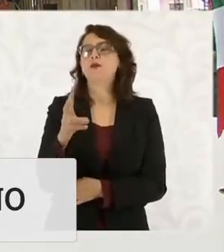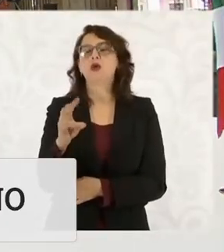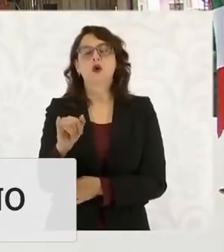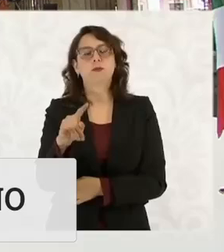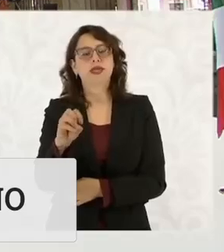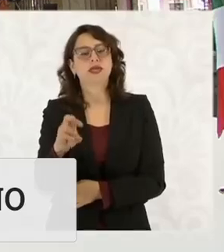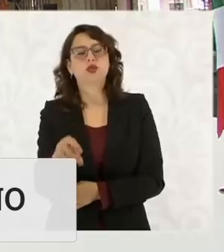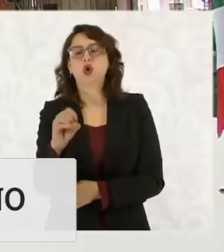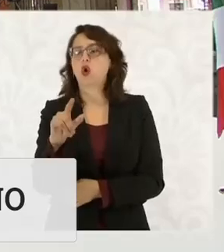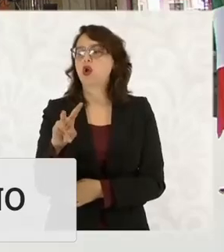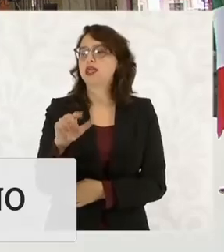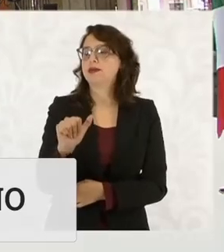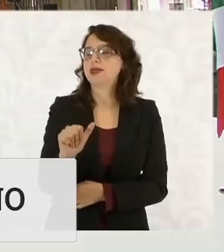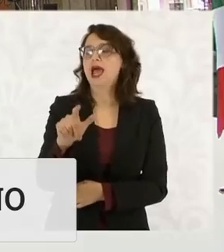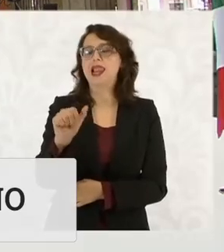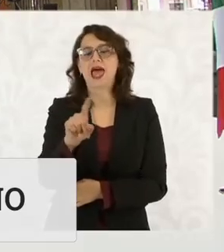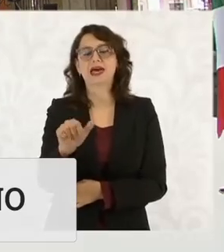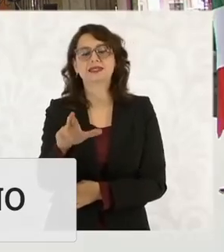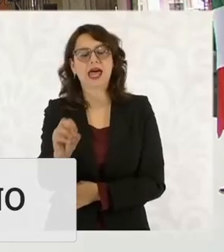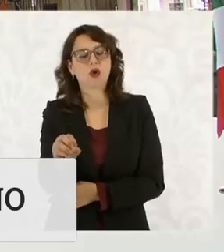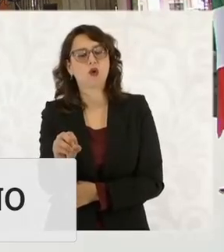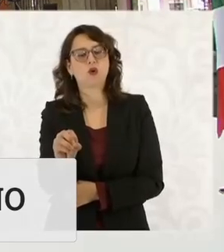Emilia, Jesús, Lázaro